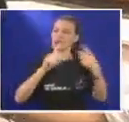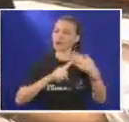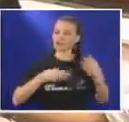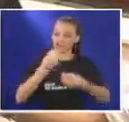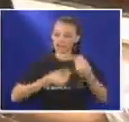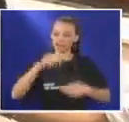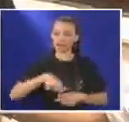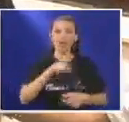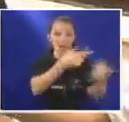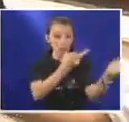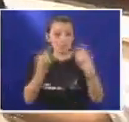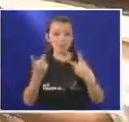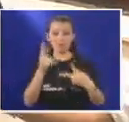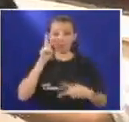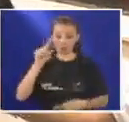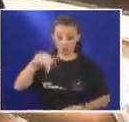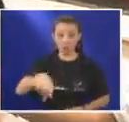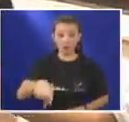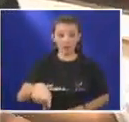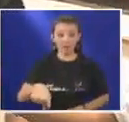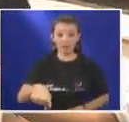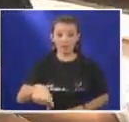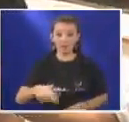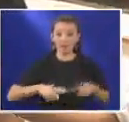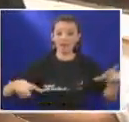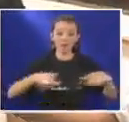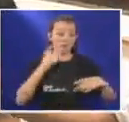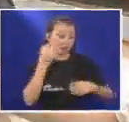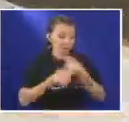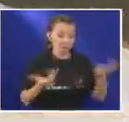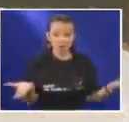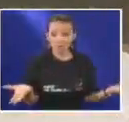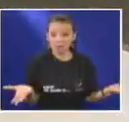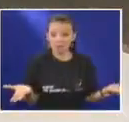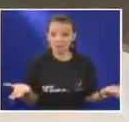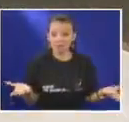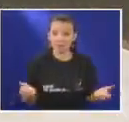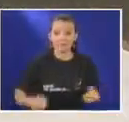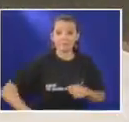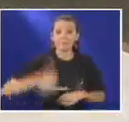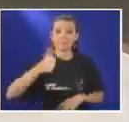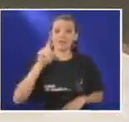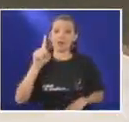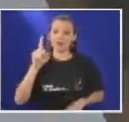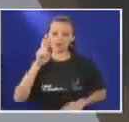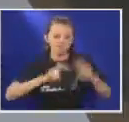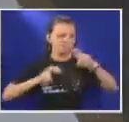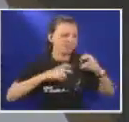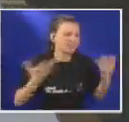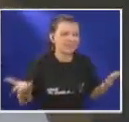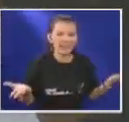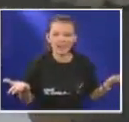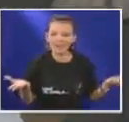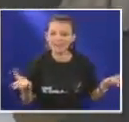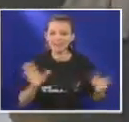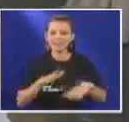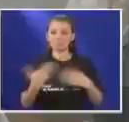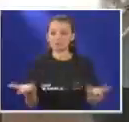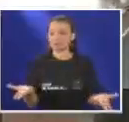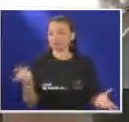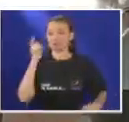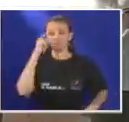bueno, los invito. ¿Qué más? Nos vemos aquí en el lobby a ver qué vamos a hacer. Más de uno se puso a investigar, pero sin